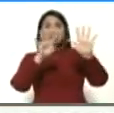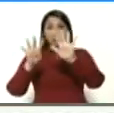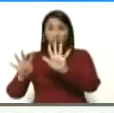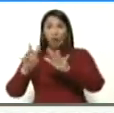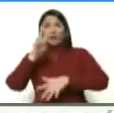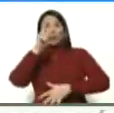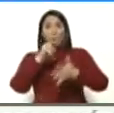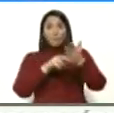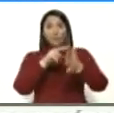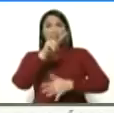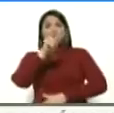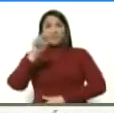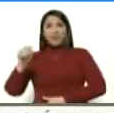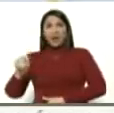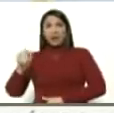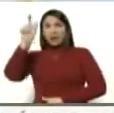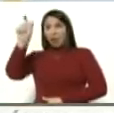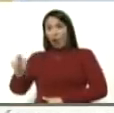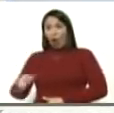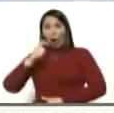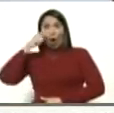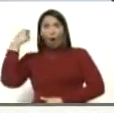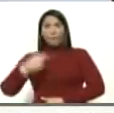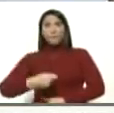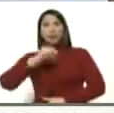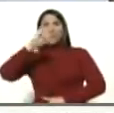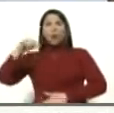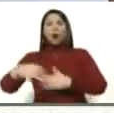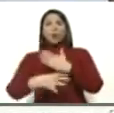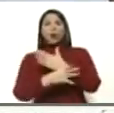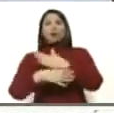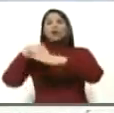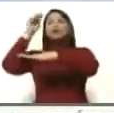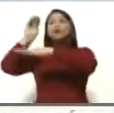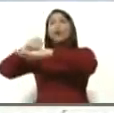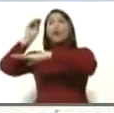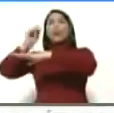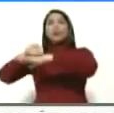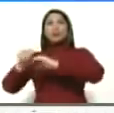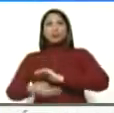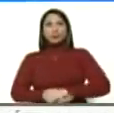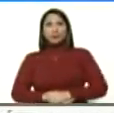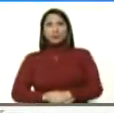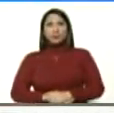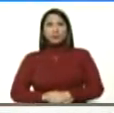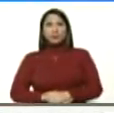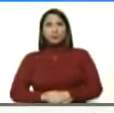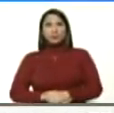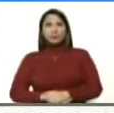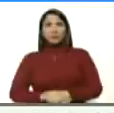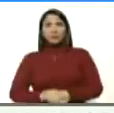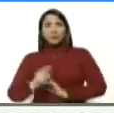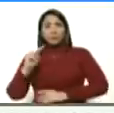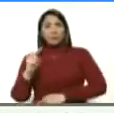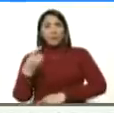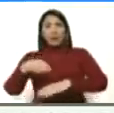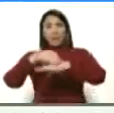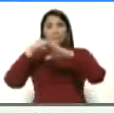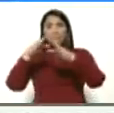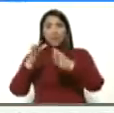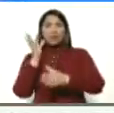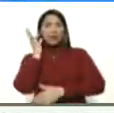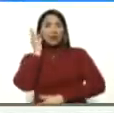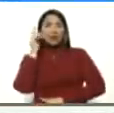2019-2020, el señor Juan Guaidó solicita a la entonces primera ministra Theresa